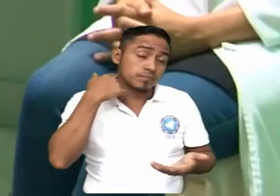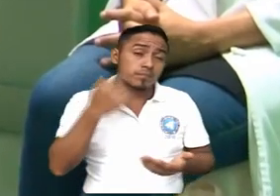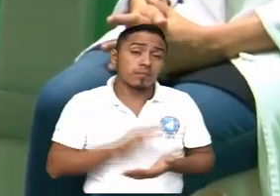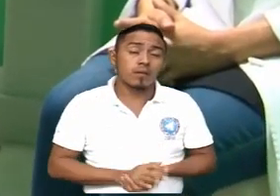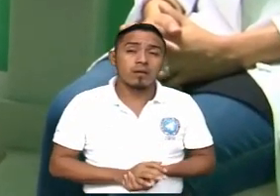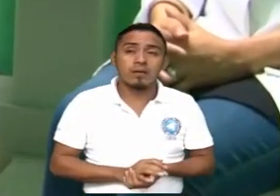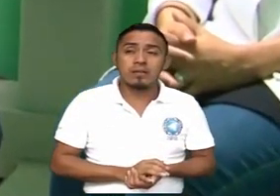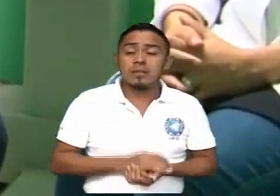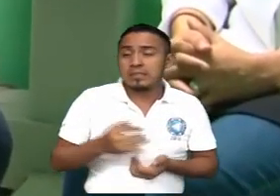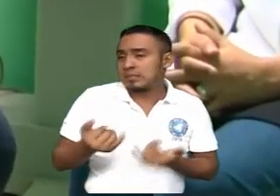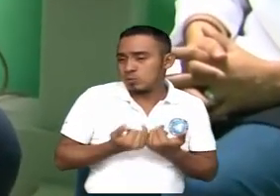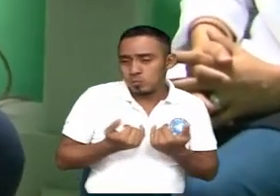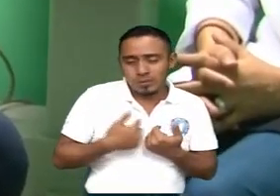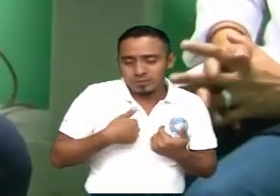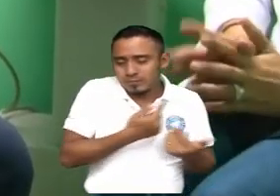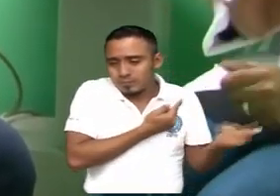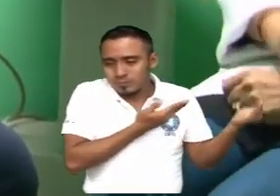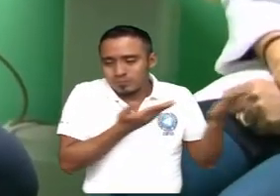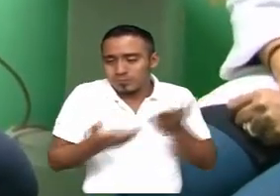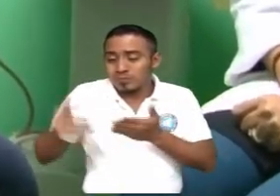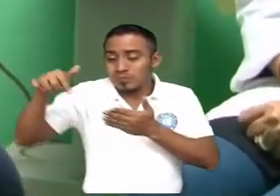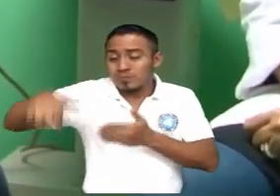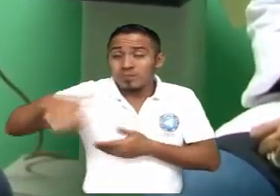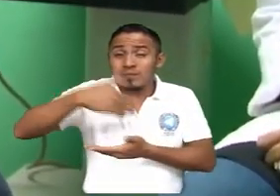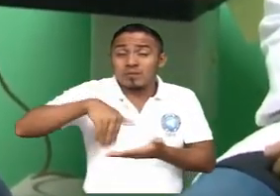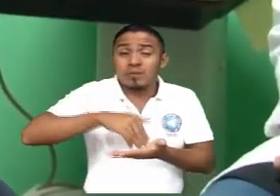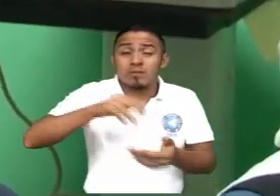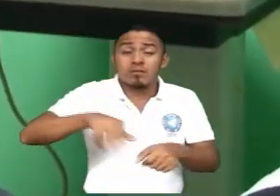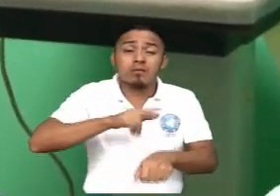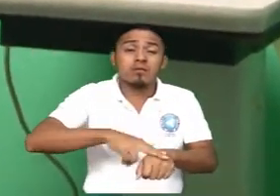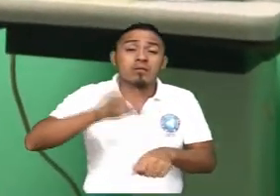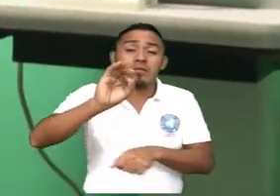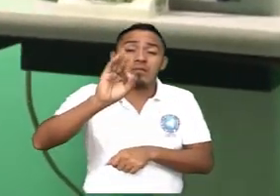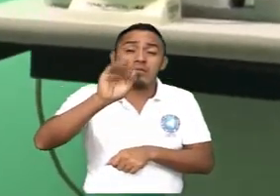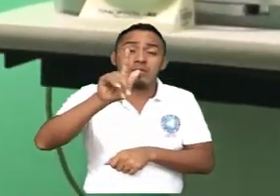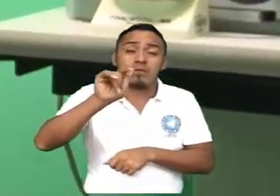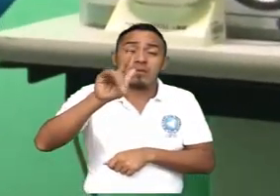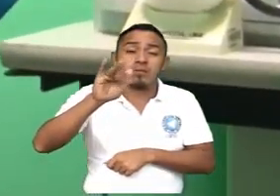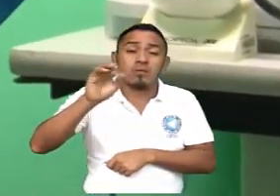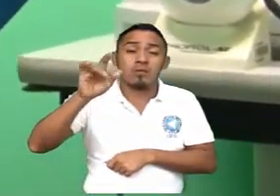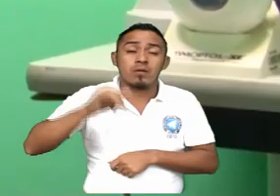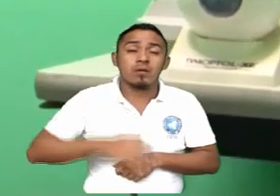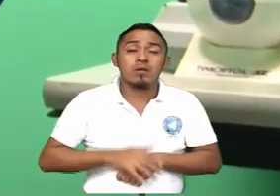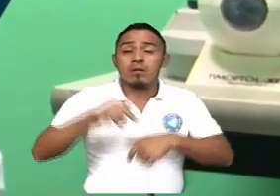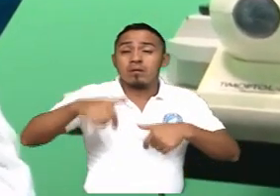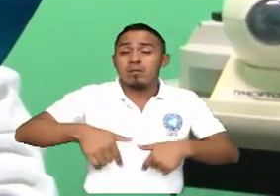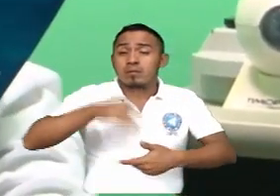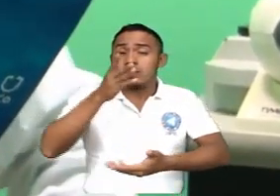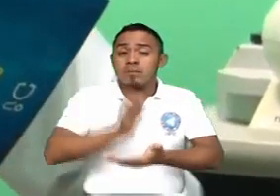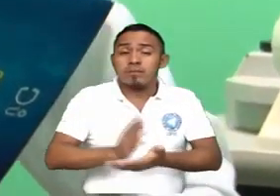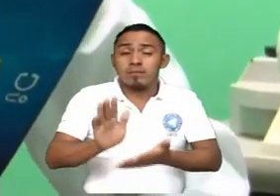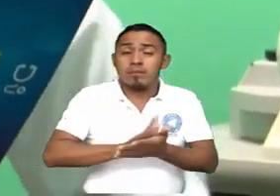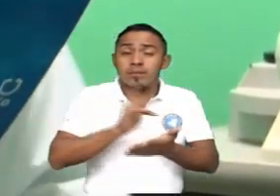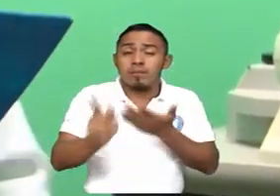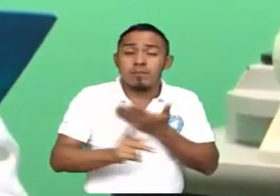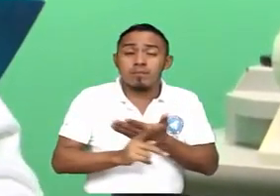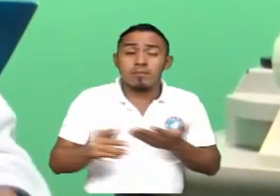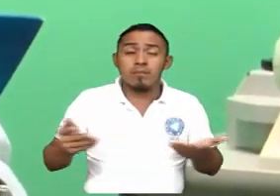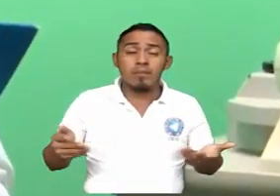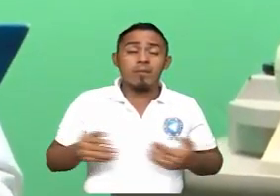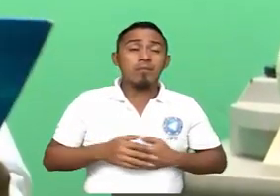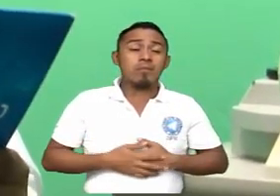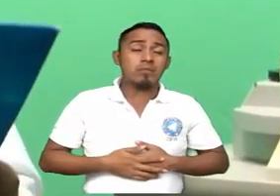que nosotros seamos bienvenidos también aquí al Centro Nacional de Oftalmología. Hoy decidimos hacer en vivo,